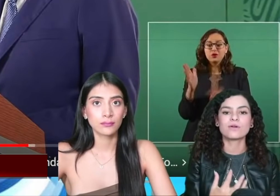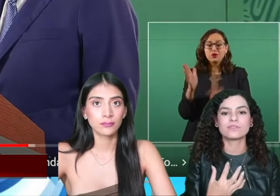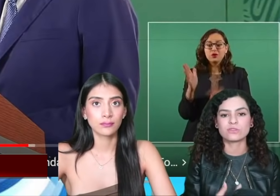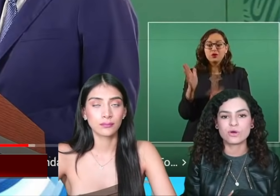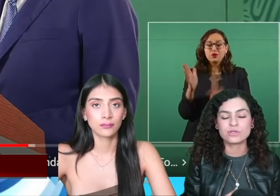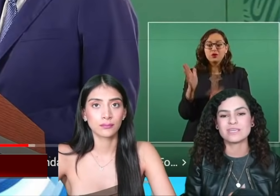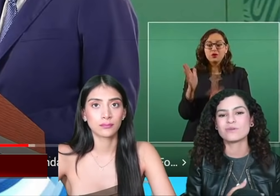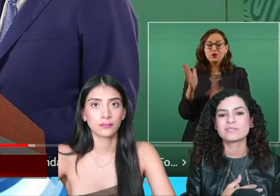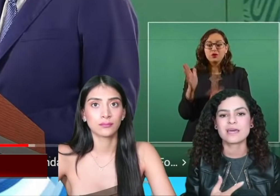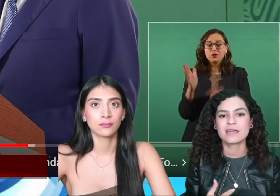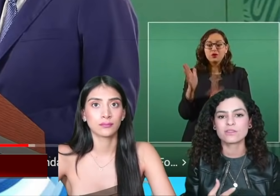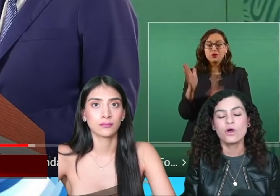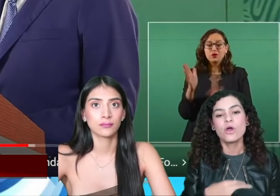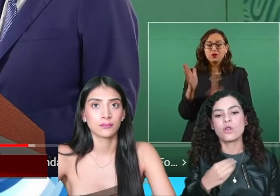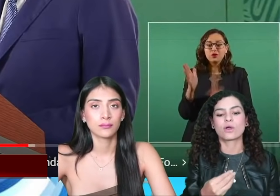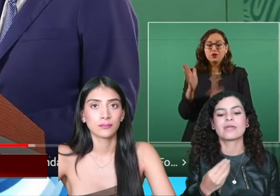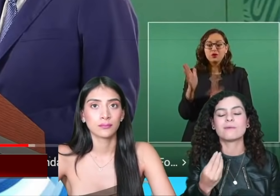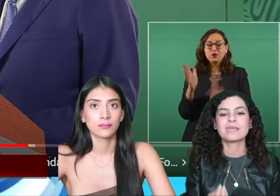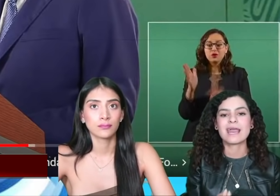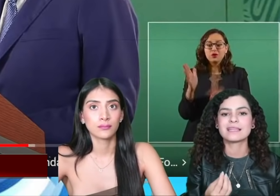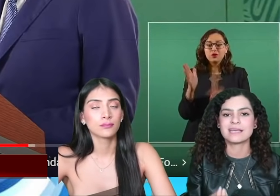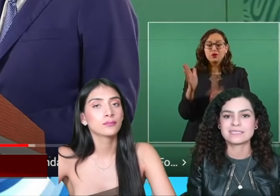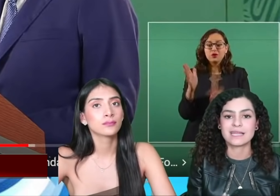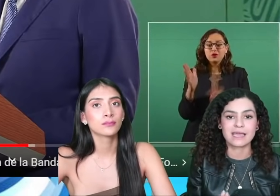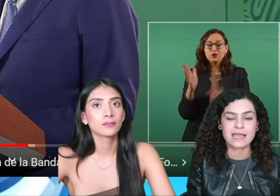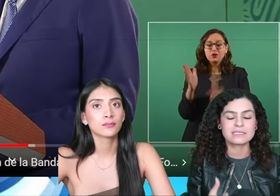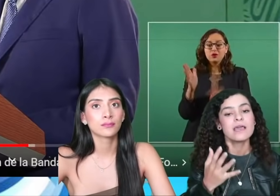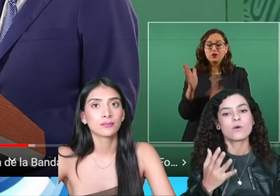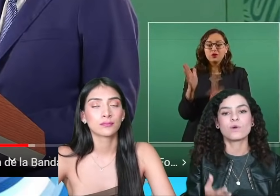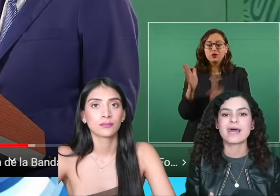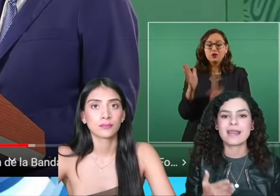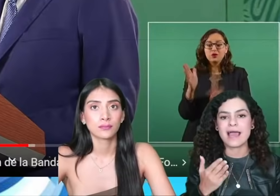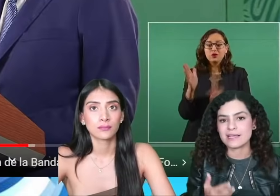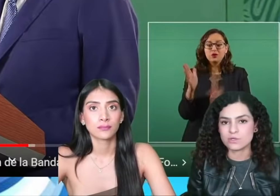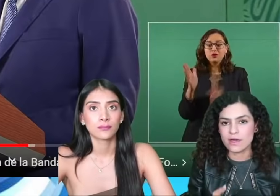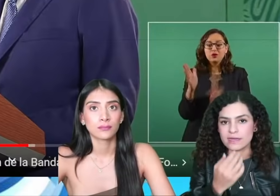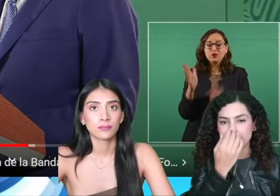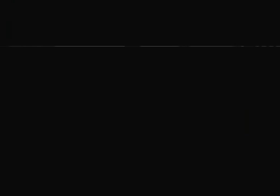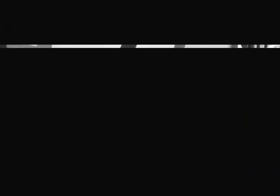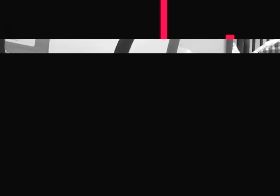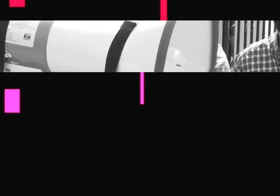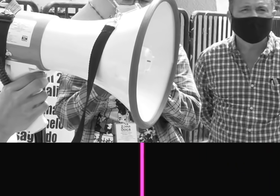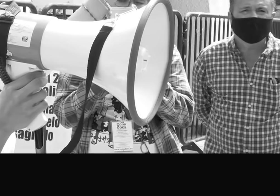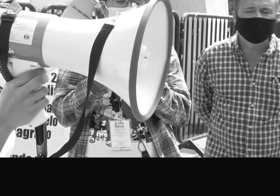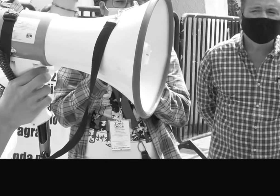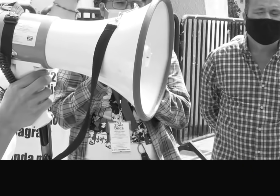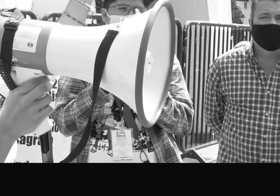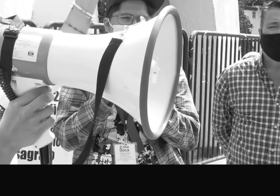dinero de todos y no está dando lo que debería de hacer, que es cuidar a la ciudadanía.